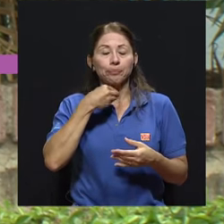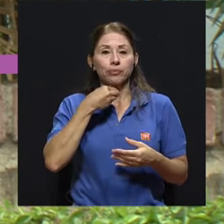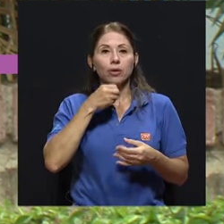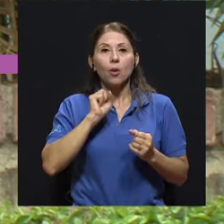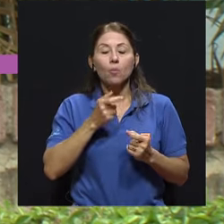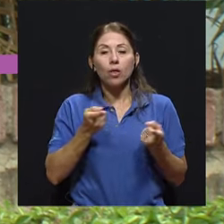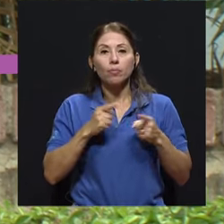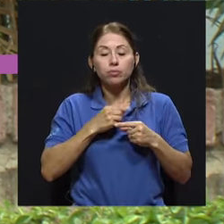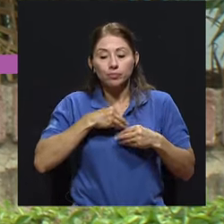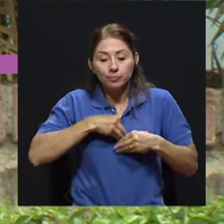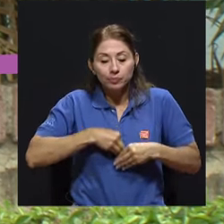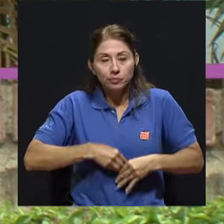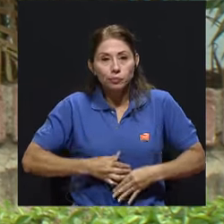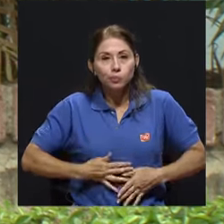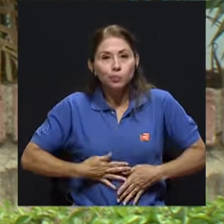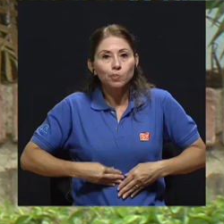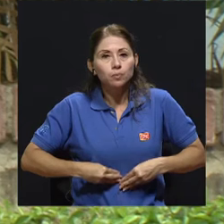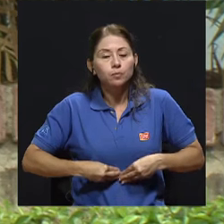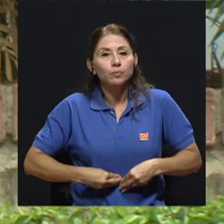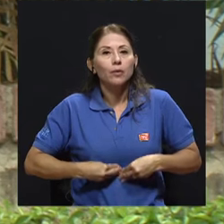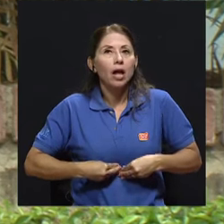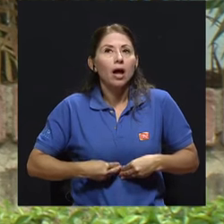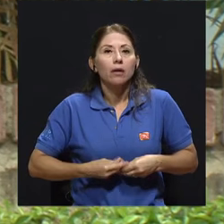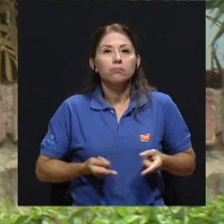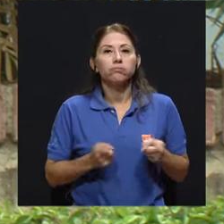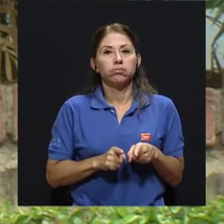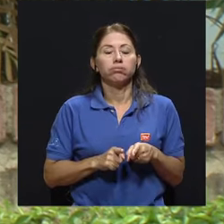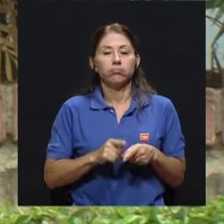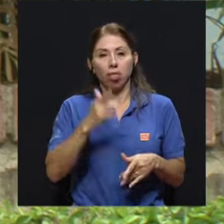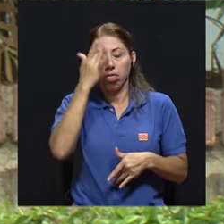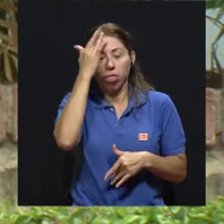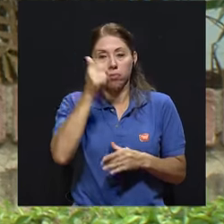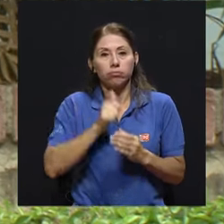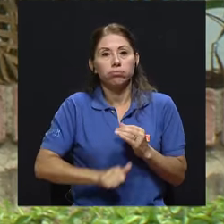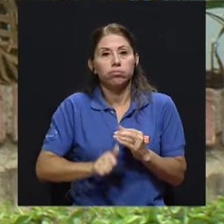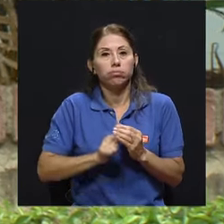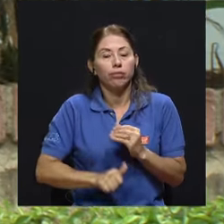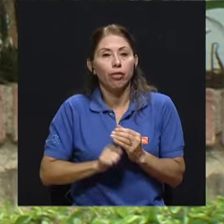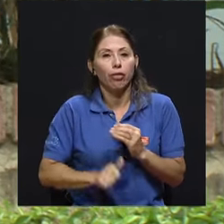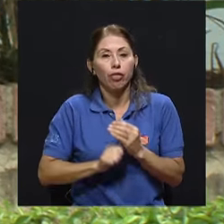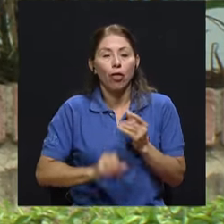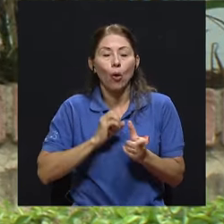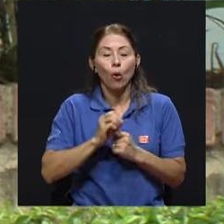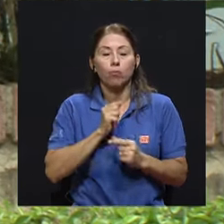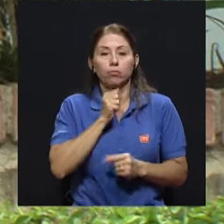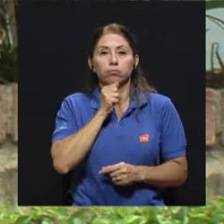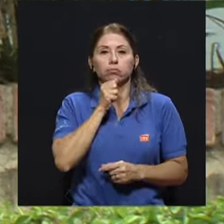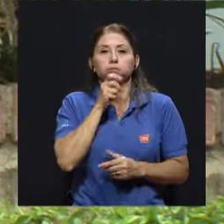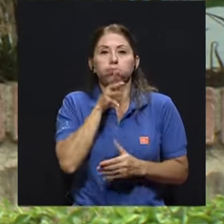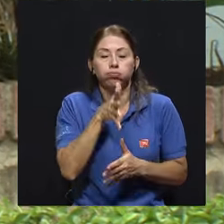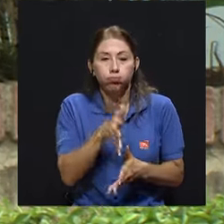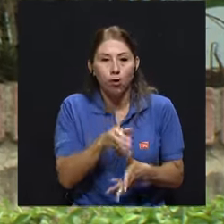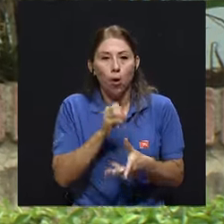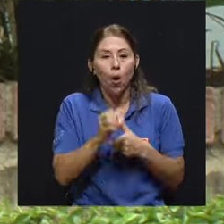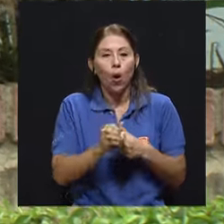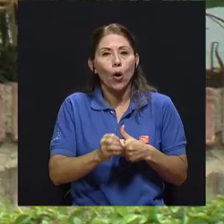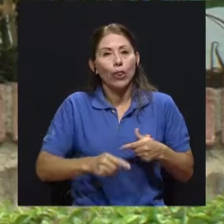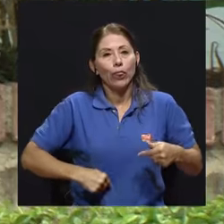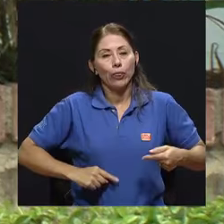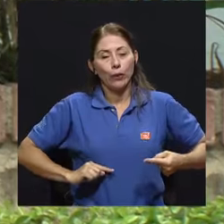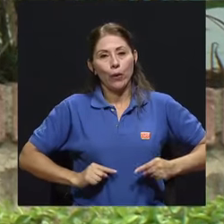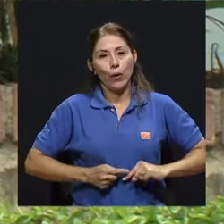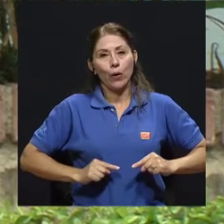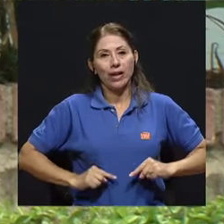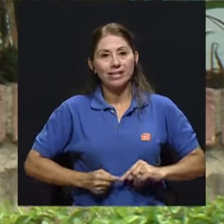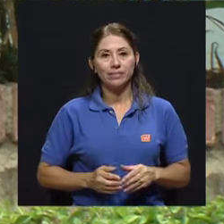nivel digestivo, como pueden ser diarreas, vómitos, dolores abdominales. Si